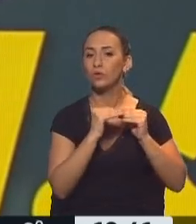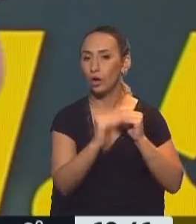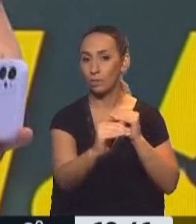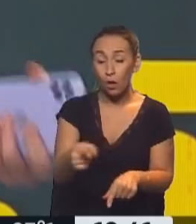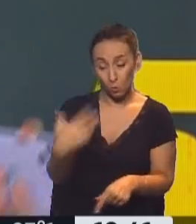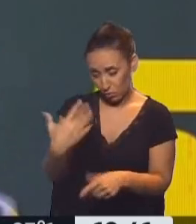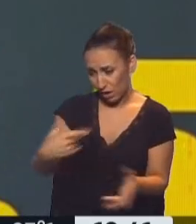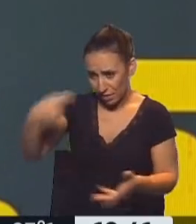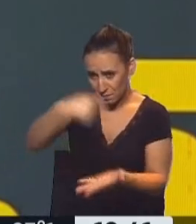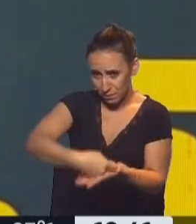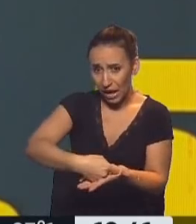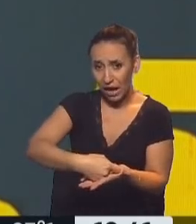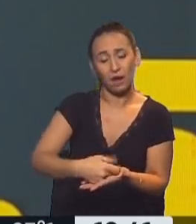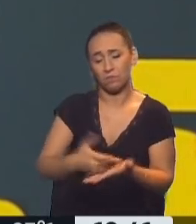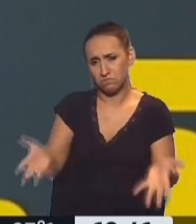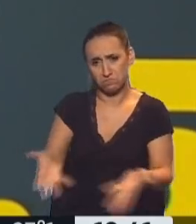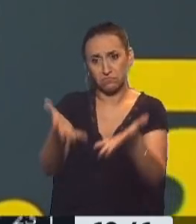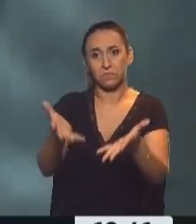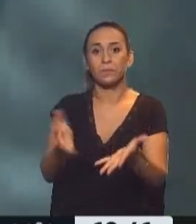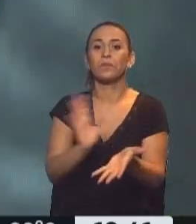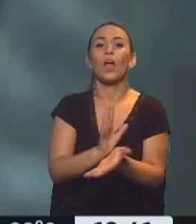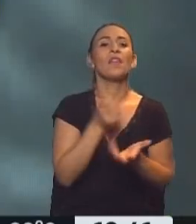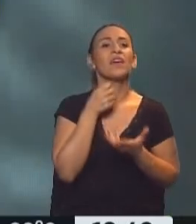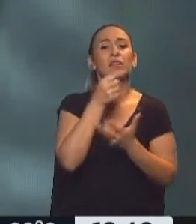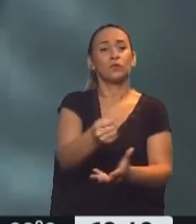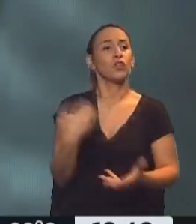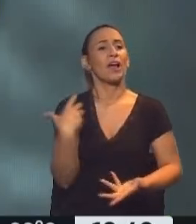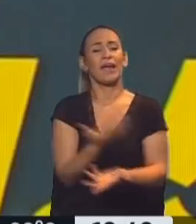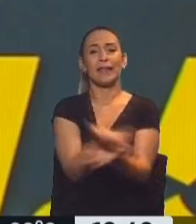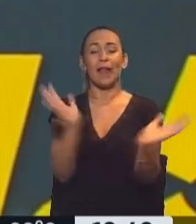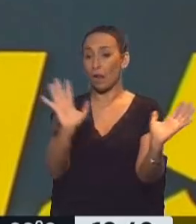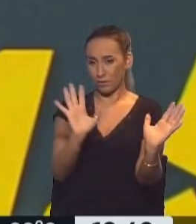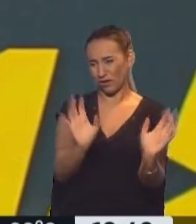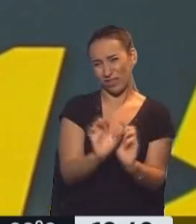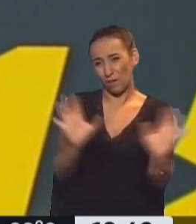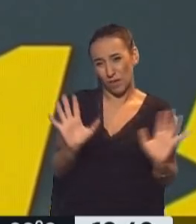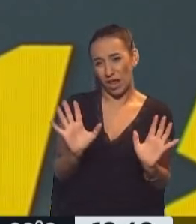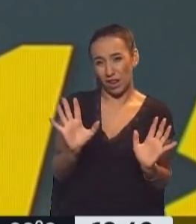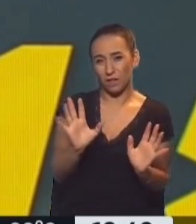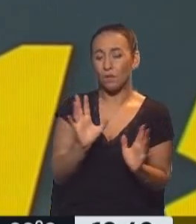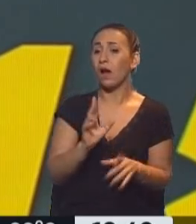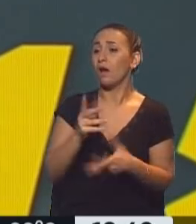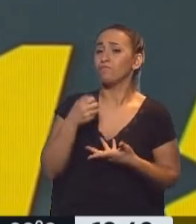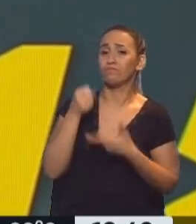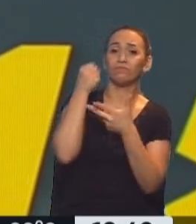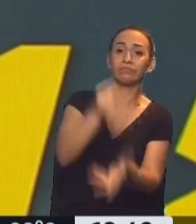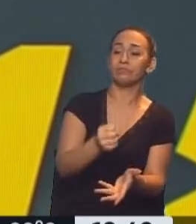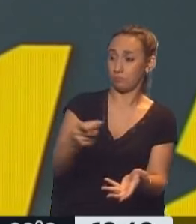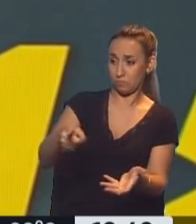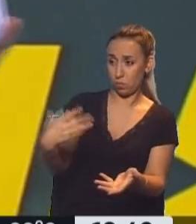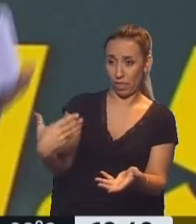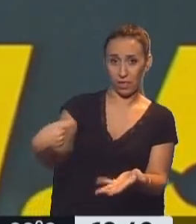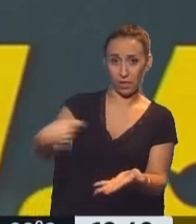3,5%, apenas por debajo de lo que sería un 3,3%, perdón. Me equivoqué yo en el dato, apenas